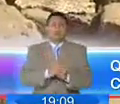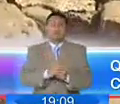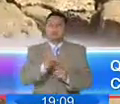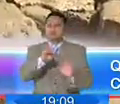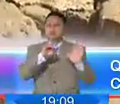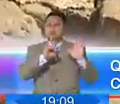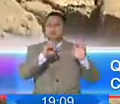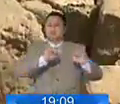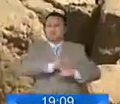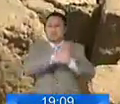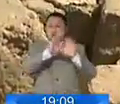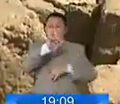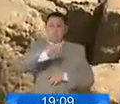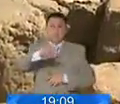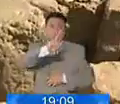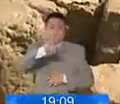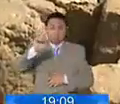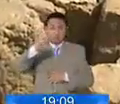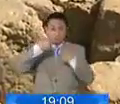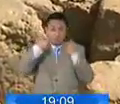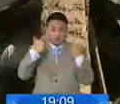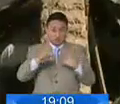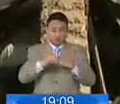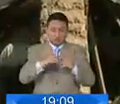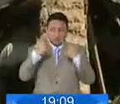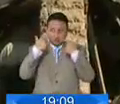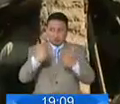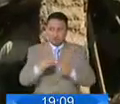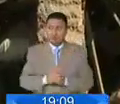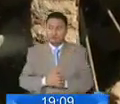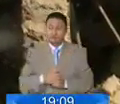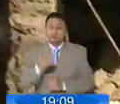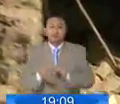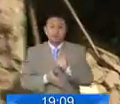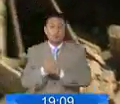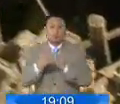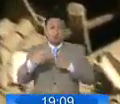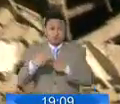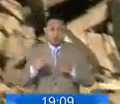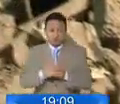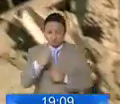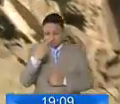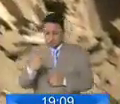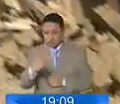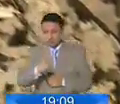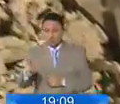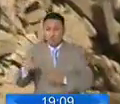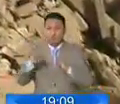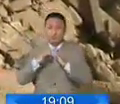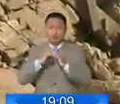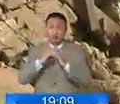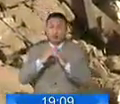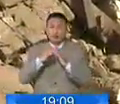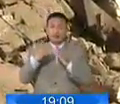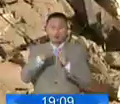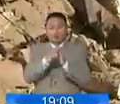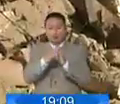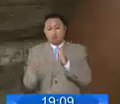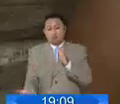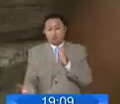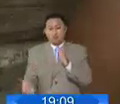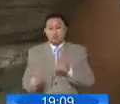seis de la mañana de este lunes 20 de marzo los alertó y al salir de su habitación se dieron cuenta que una parte de su casa había